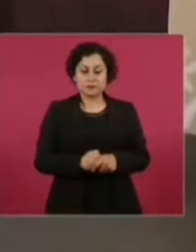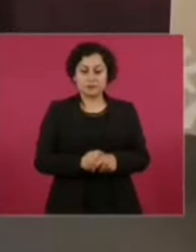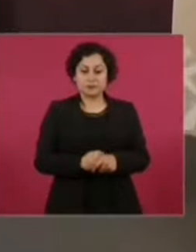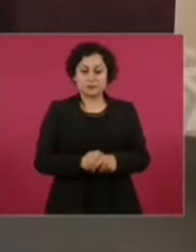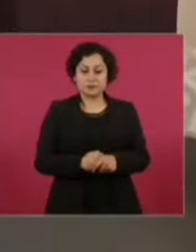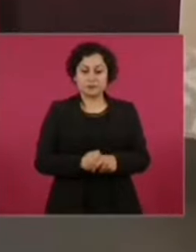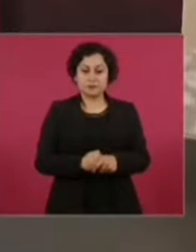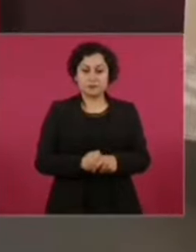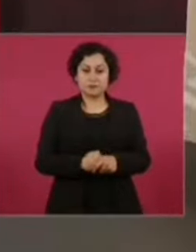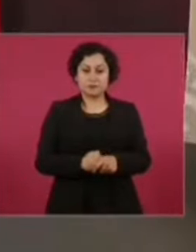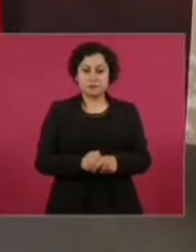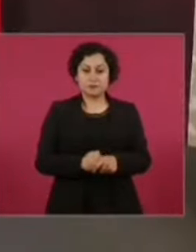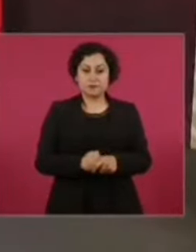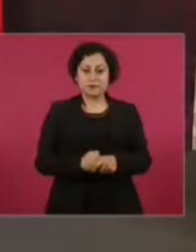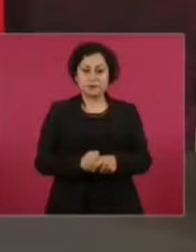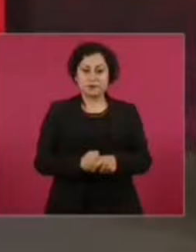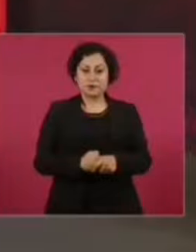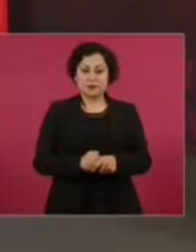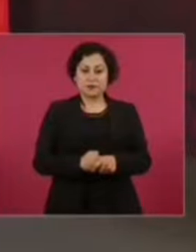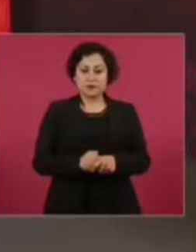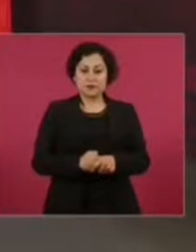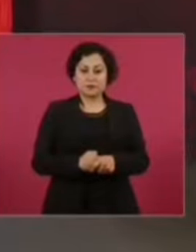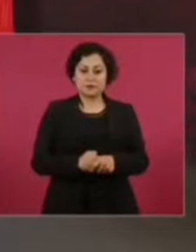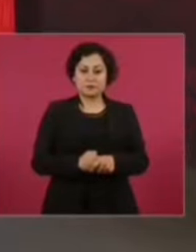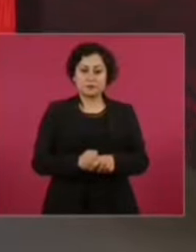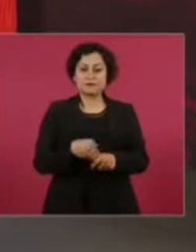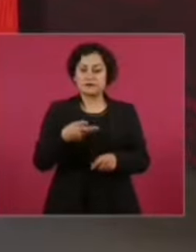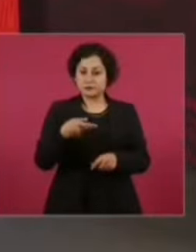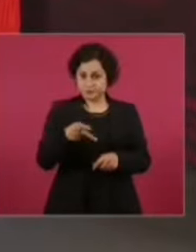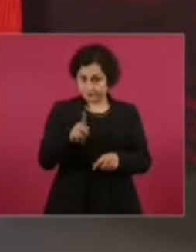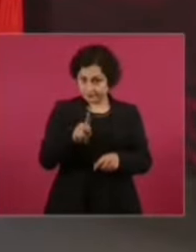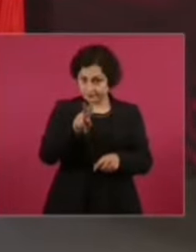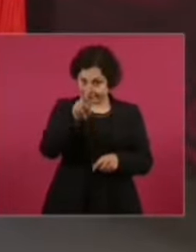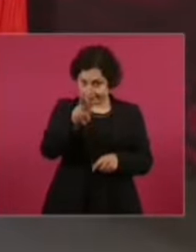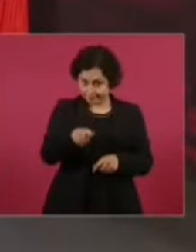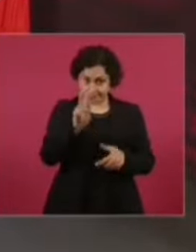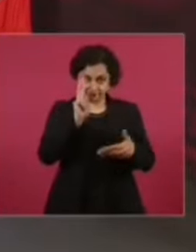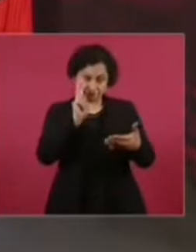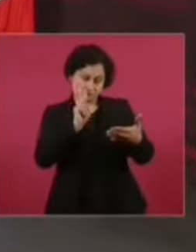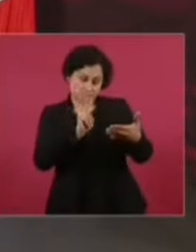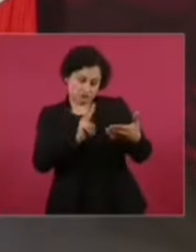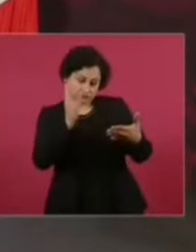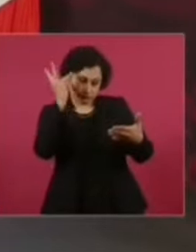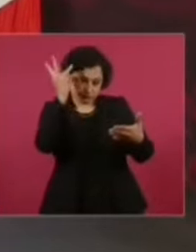pero es muy bueno el análisis.